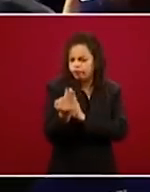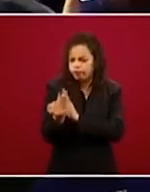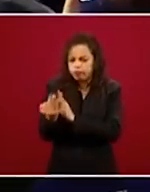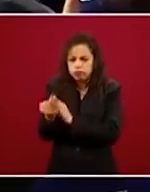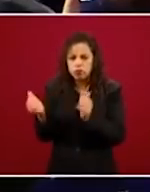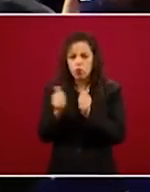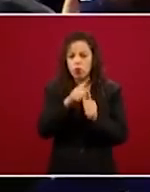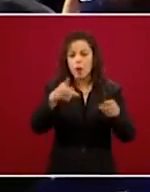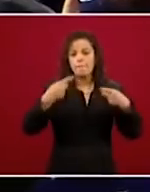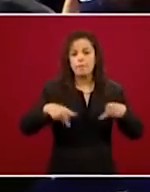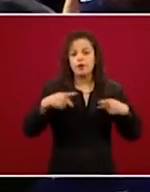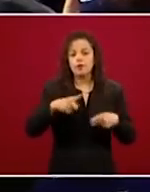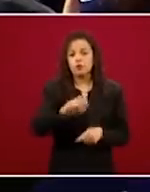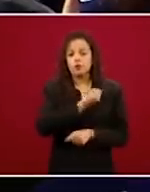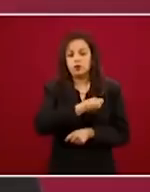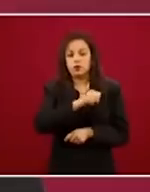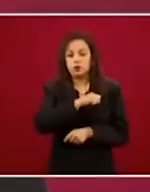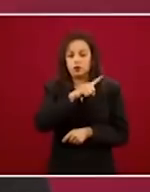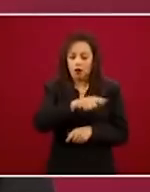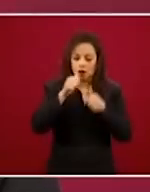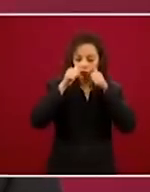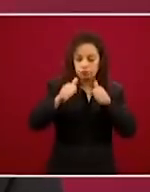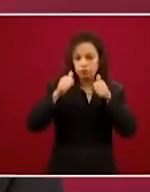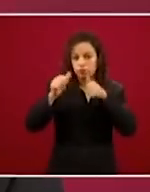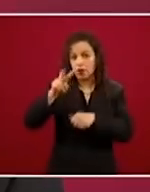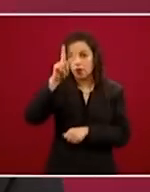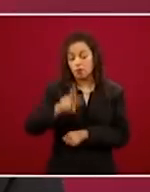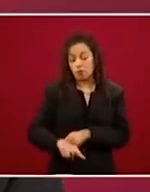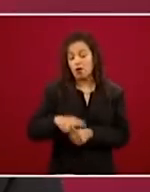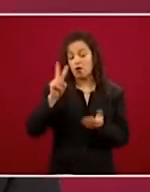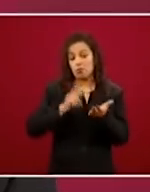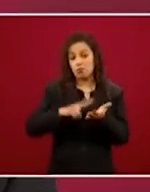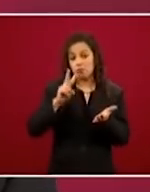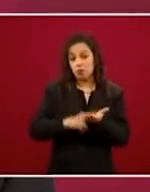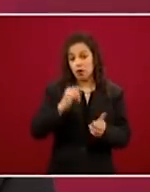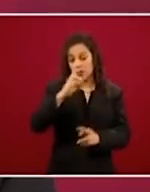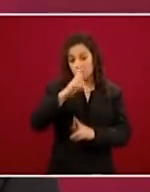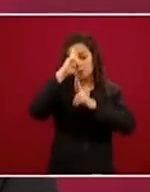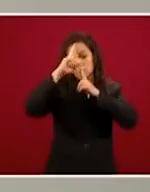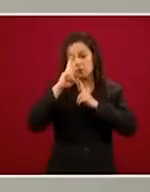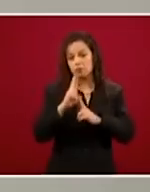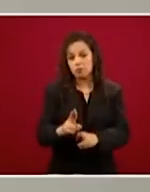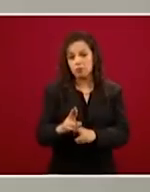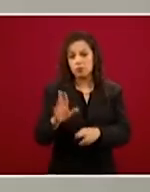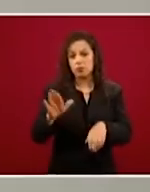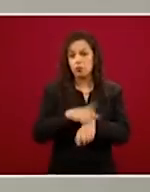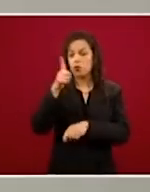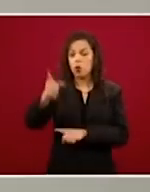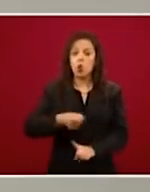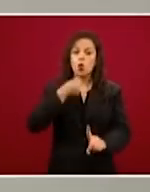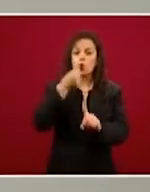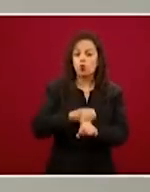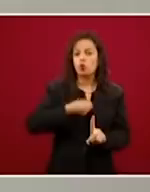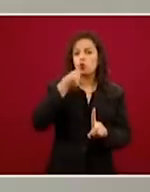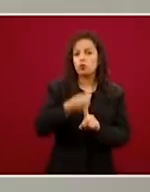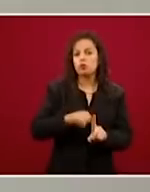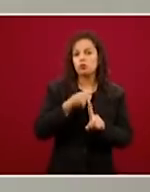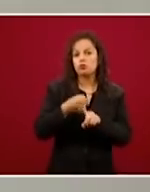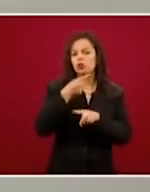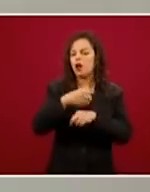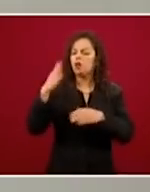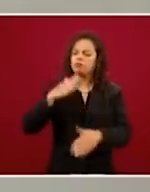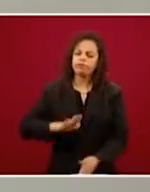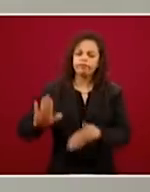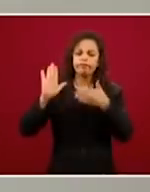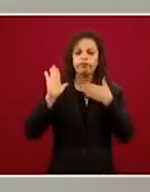confundir respetamos valoramos apreciamos enormemente la valiosa lucha compromiso de trabajo que hacen